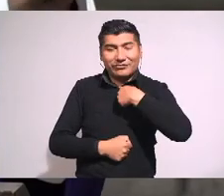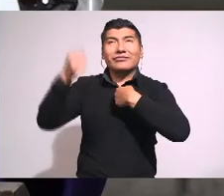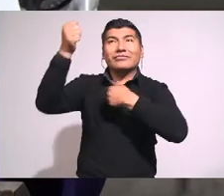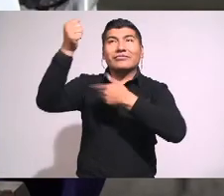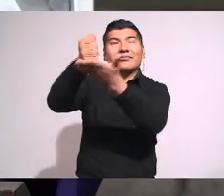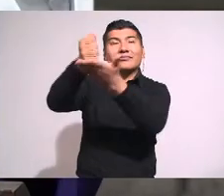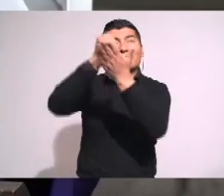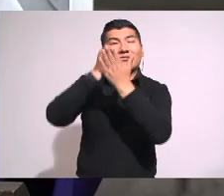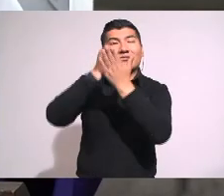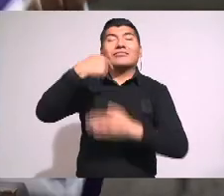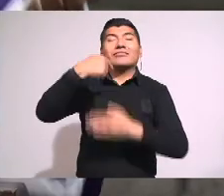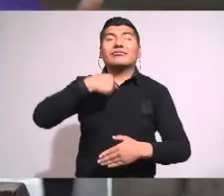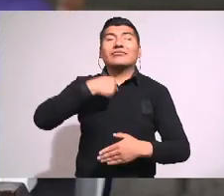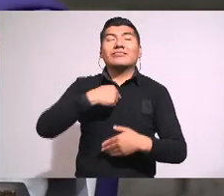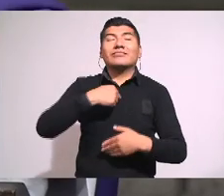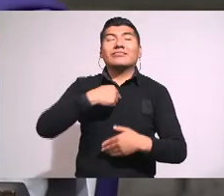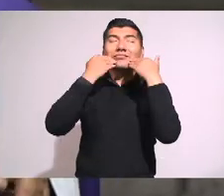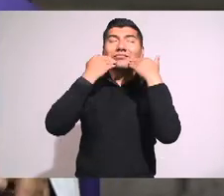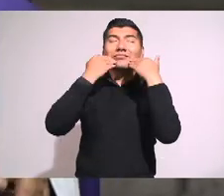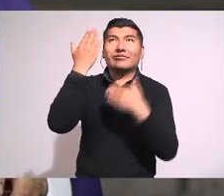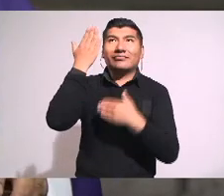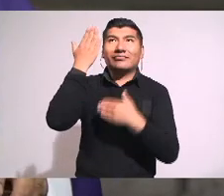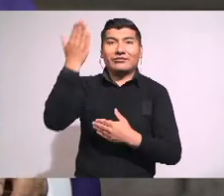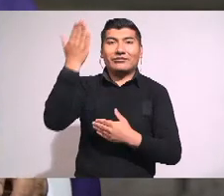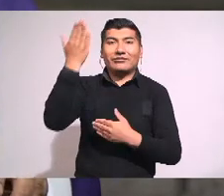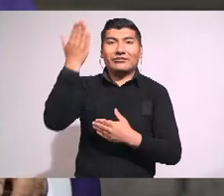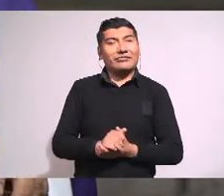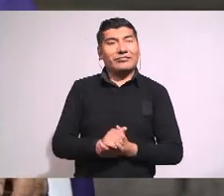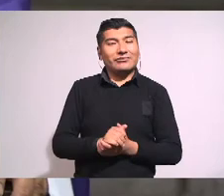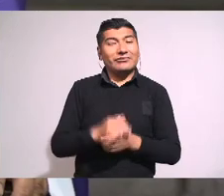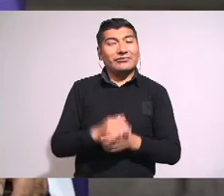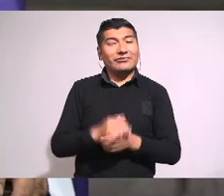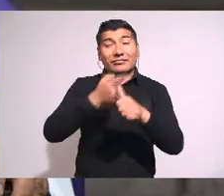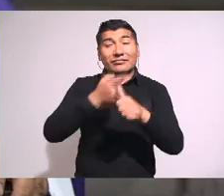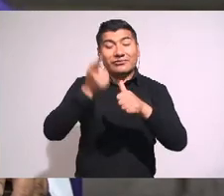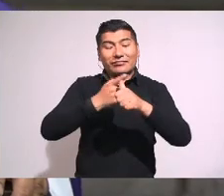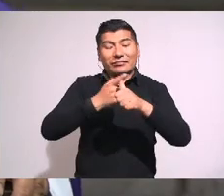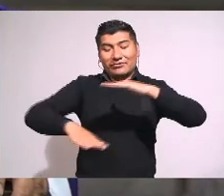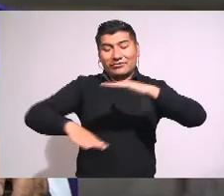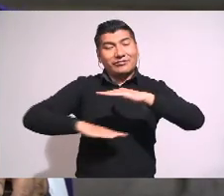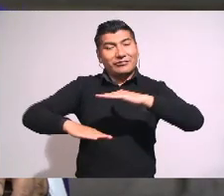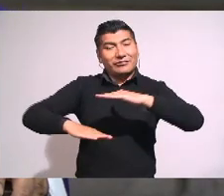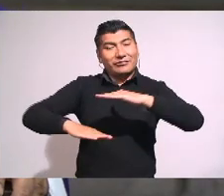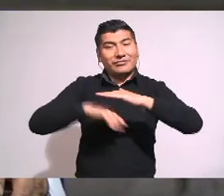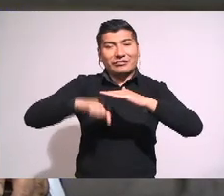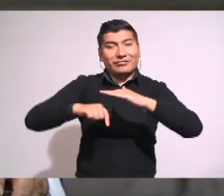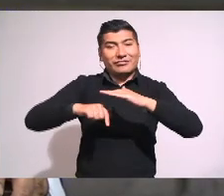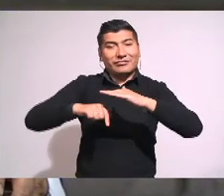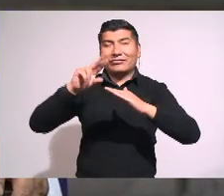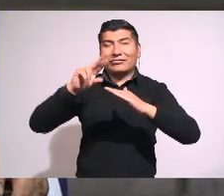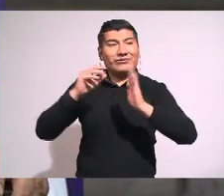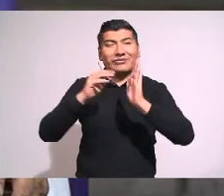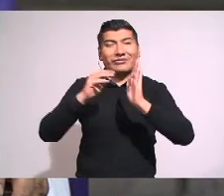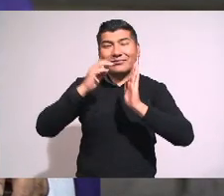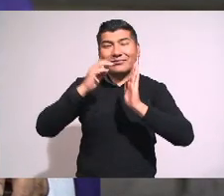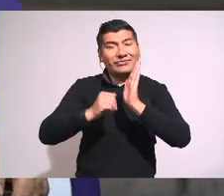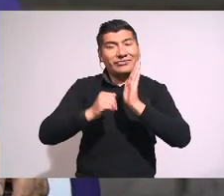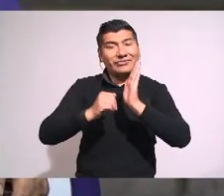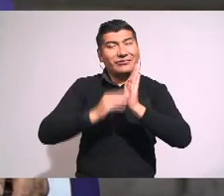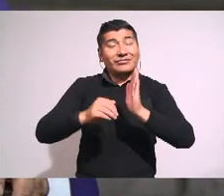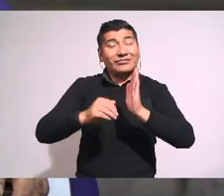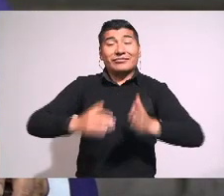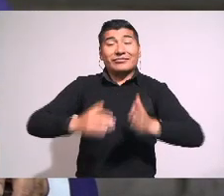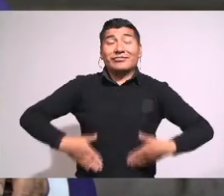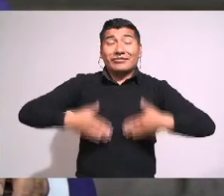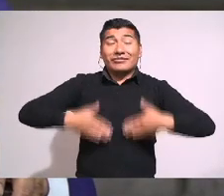ayúdame, te agradezco. Primer piso, lo que no debe faltar en toda vida del cristiano, pero